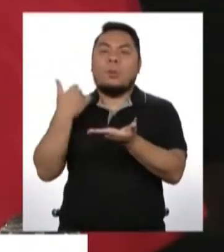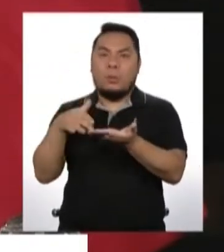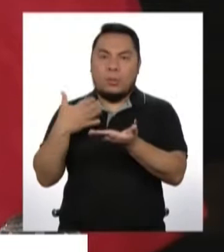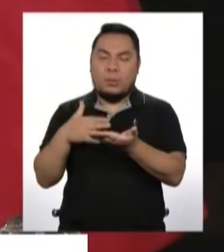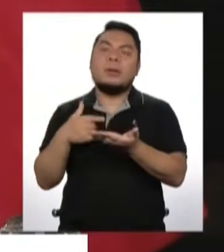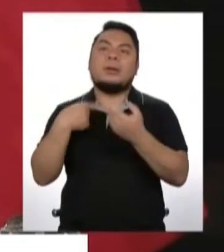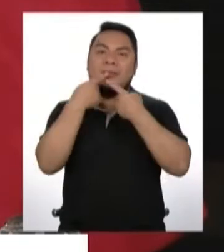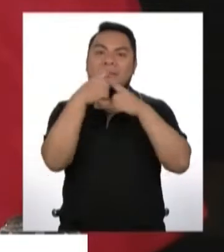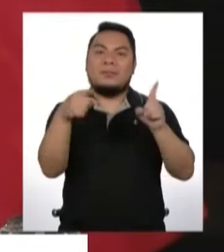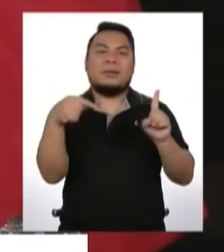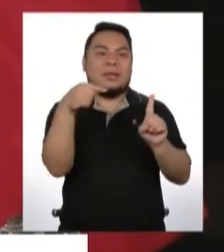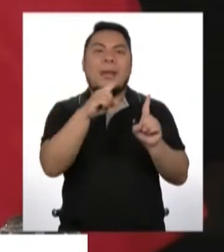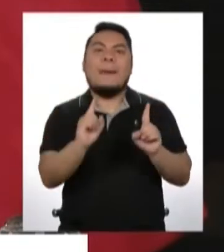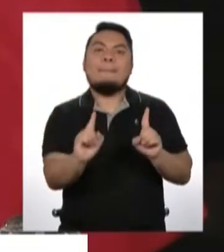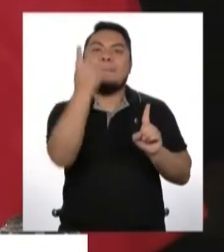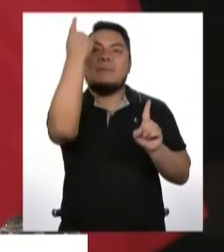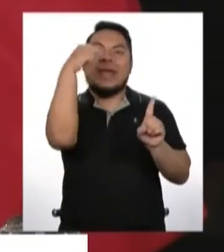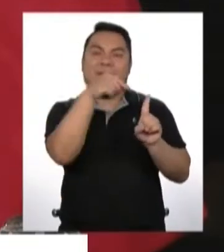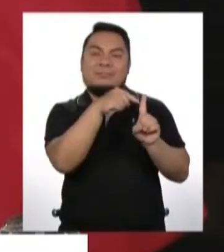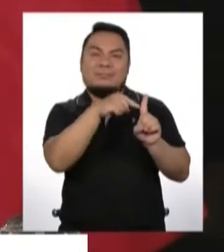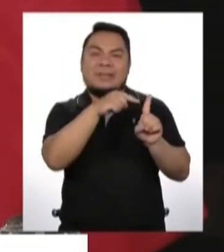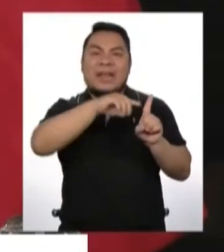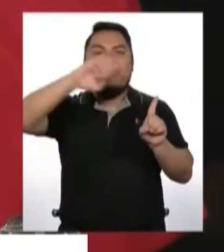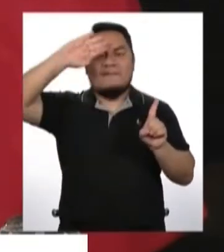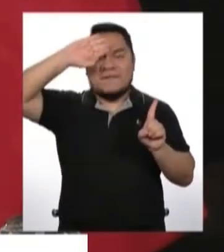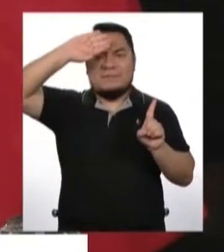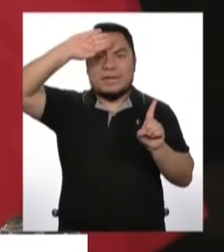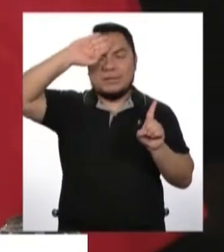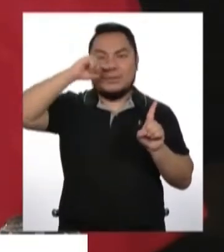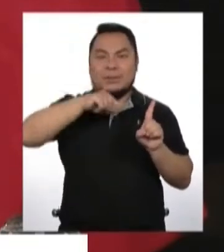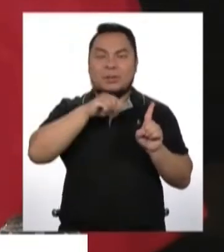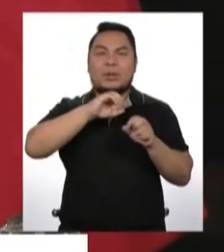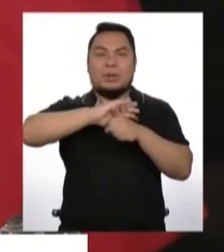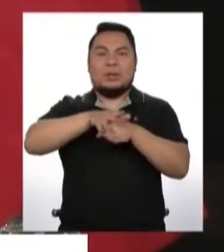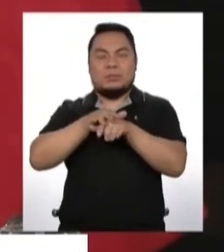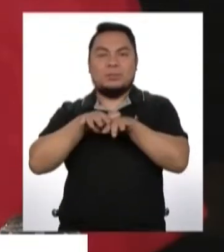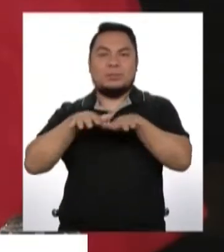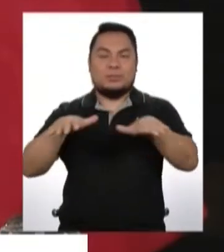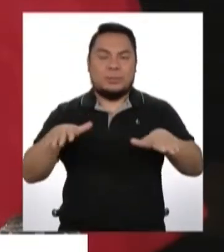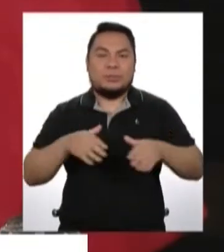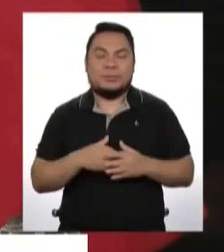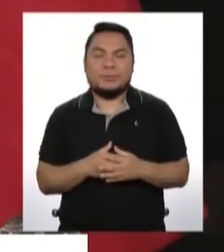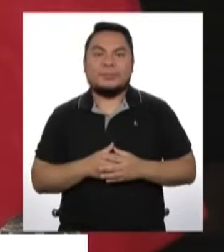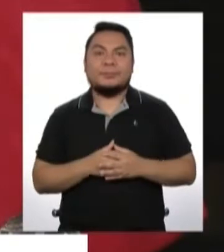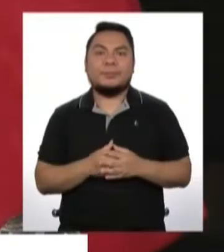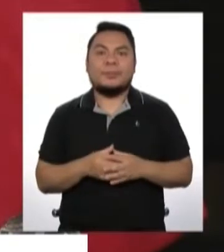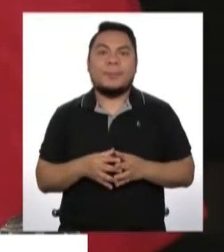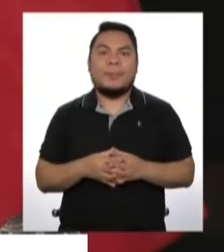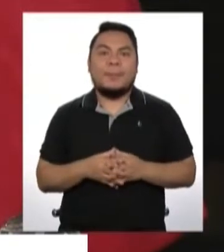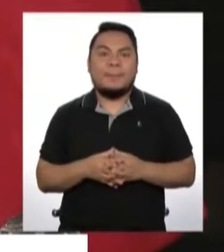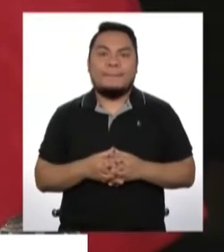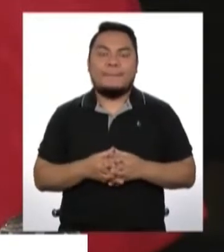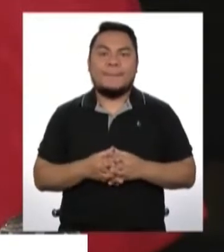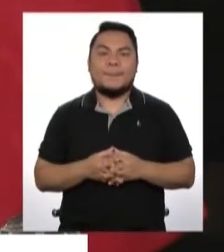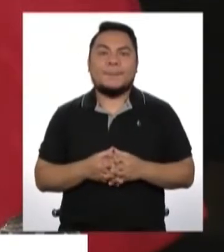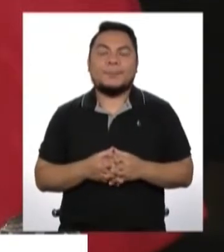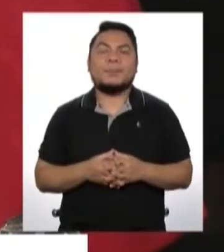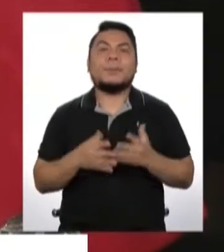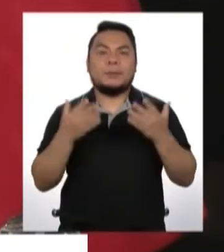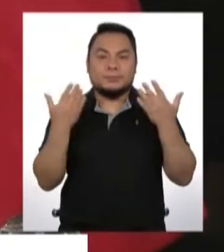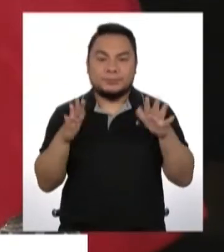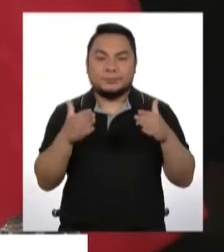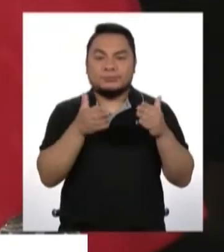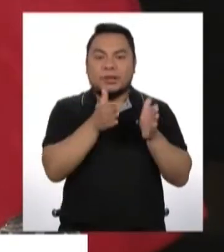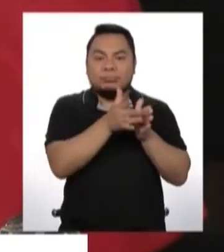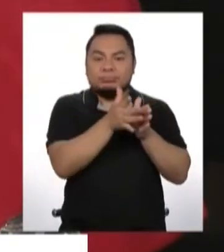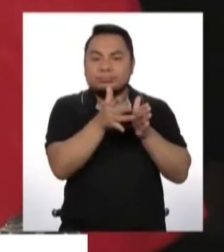caso peruano de infectado con el virus, el COVID-19. Ha pasado un